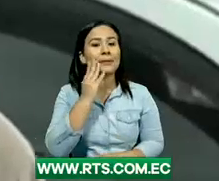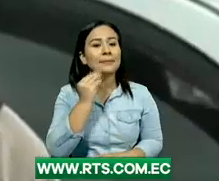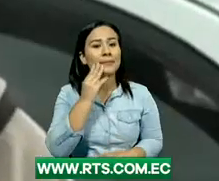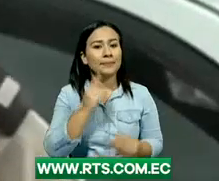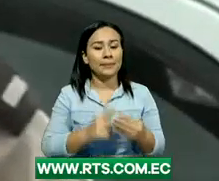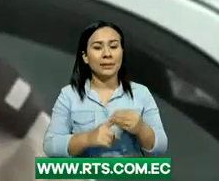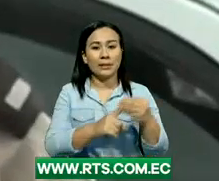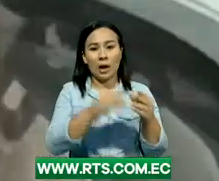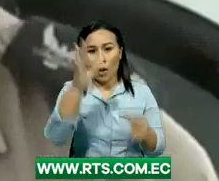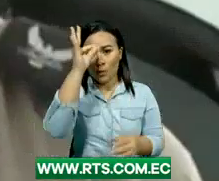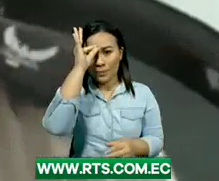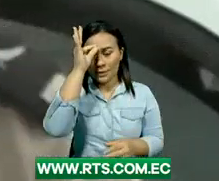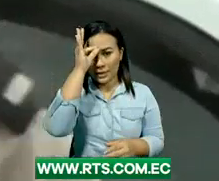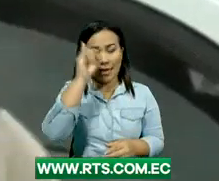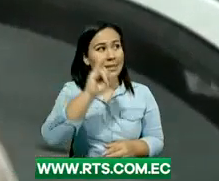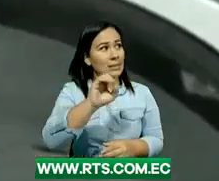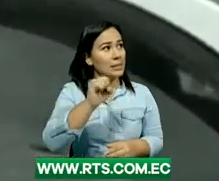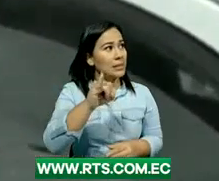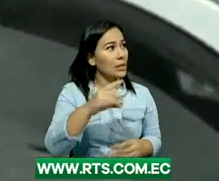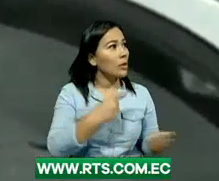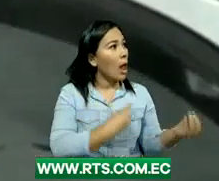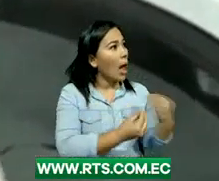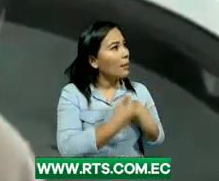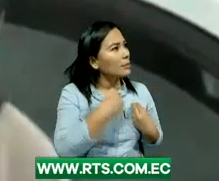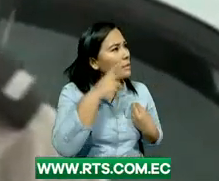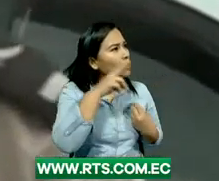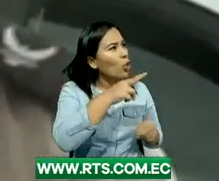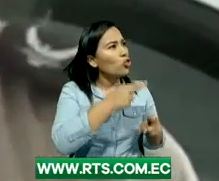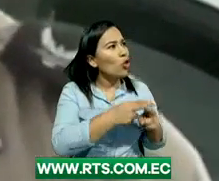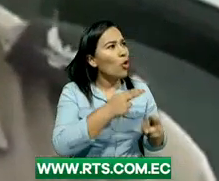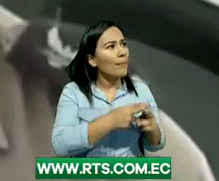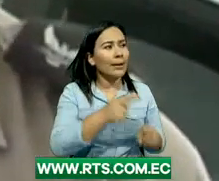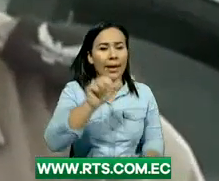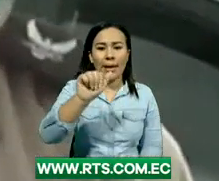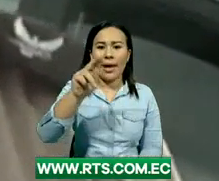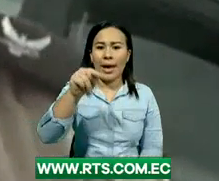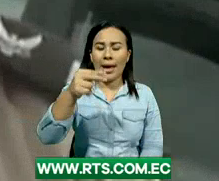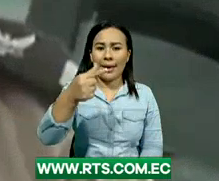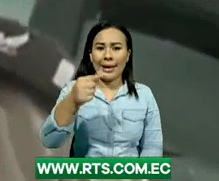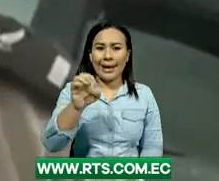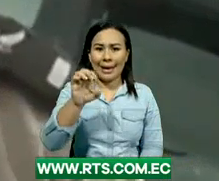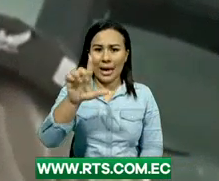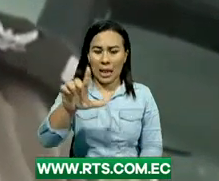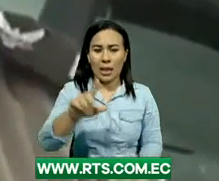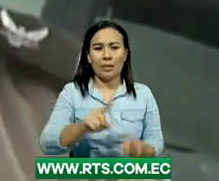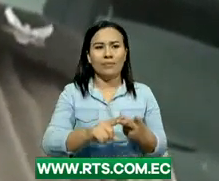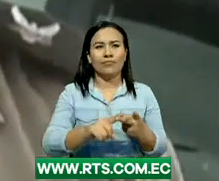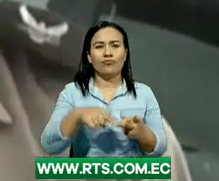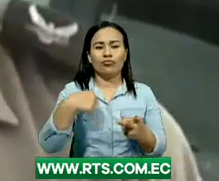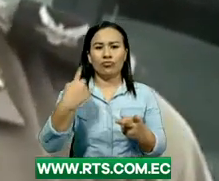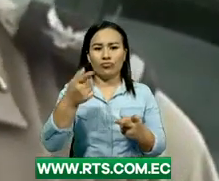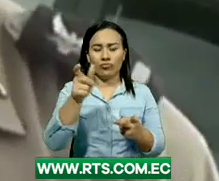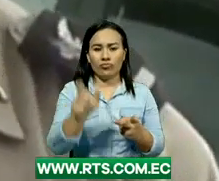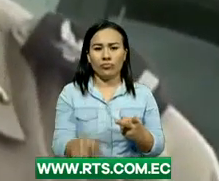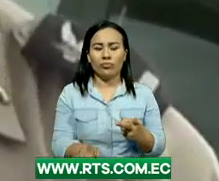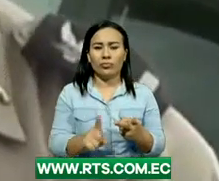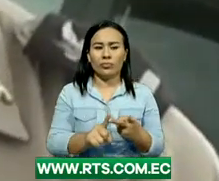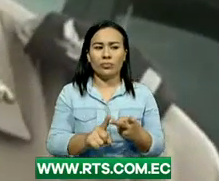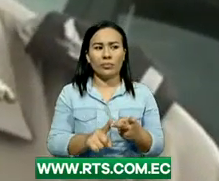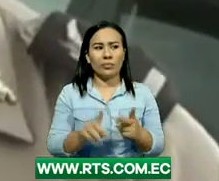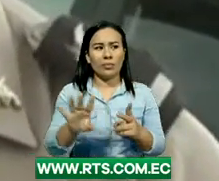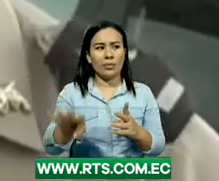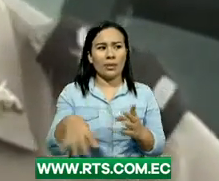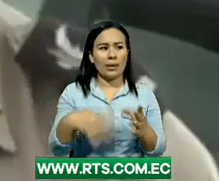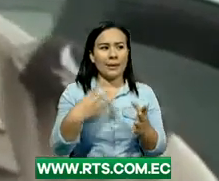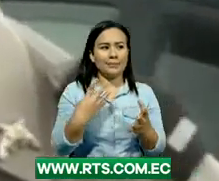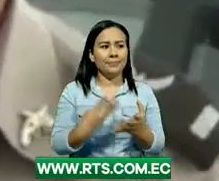hospital Isidro Ayora de Loja. El herido responde a los nombres de Ángel J. Asimismo, se encuentra